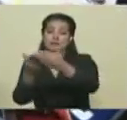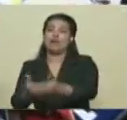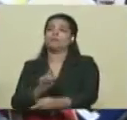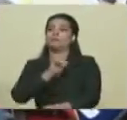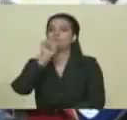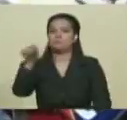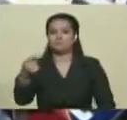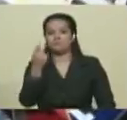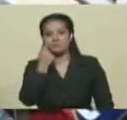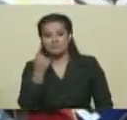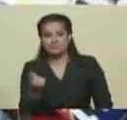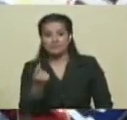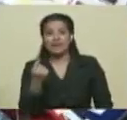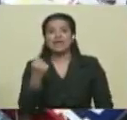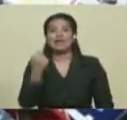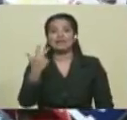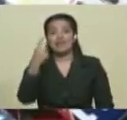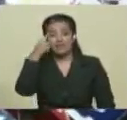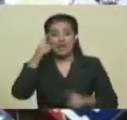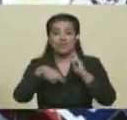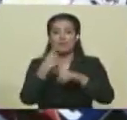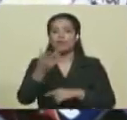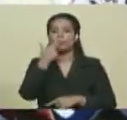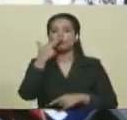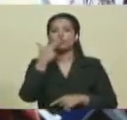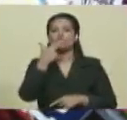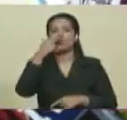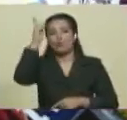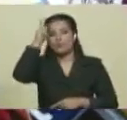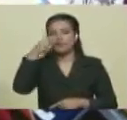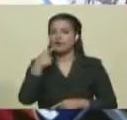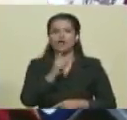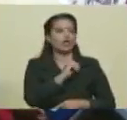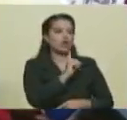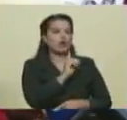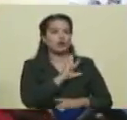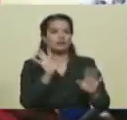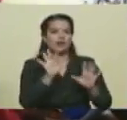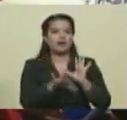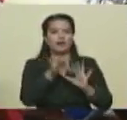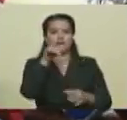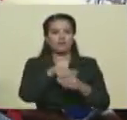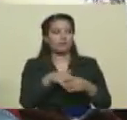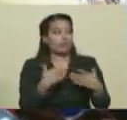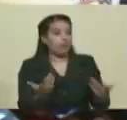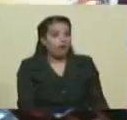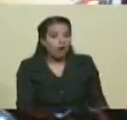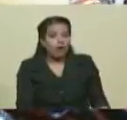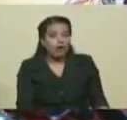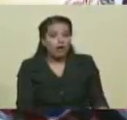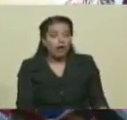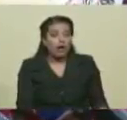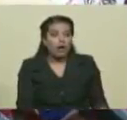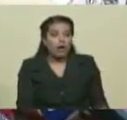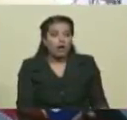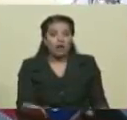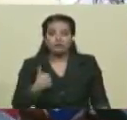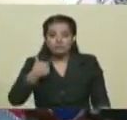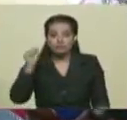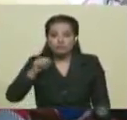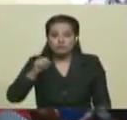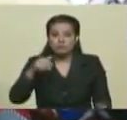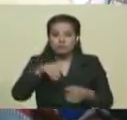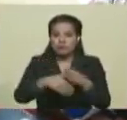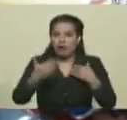mismo recorrido, 3 días después llegué a Tucupita y cuando me dijeron no hace falta porque ya se eligió el presidente. O sea, los votos que hubo en ese momento ya no hacían falta. Si era en la